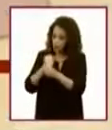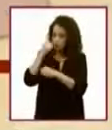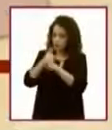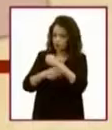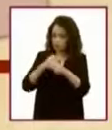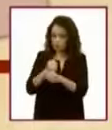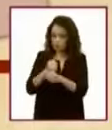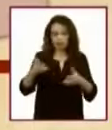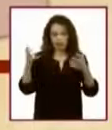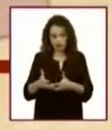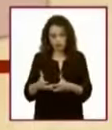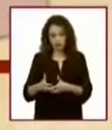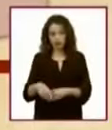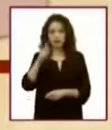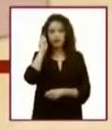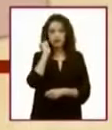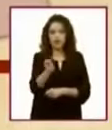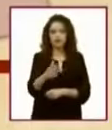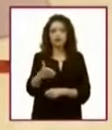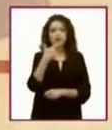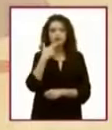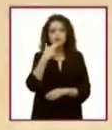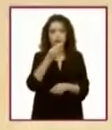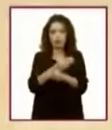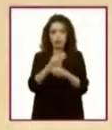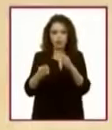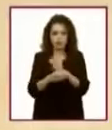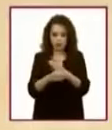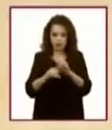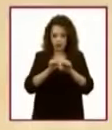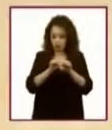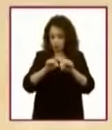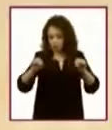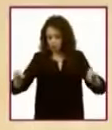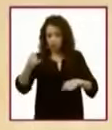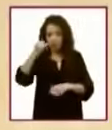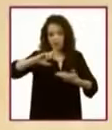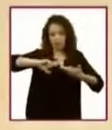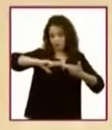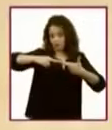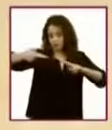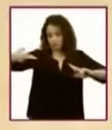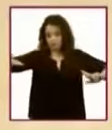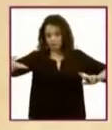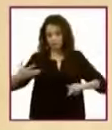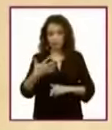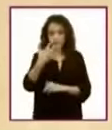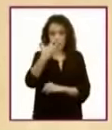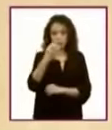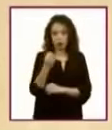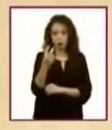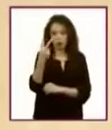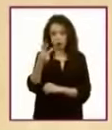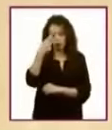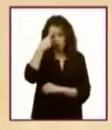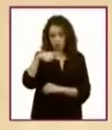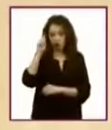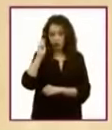una varilla de codo para mediciones cortas y una cuerda de calibración de 100 codos para mediciones